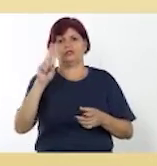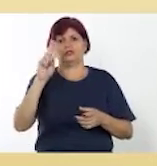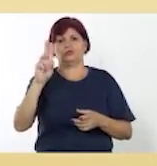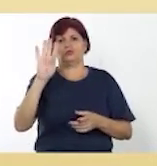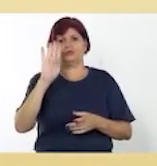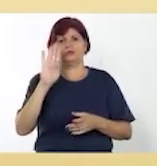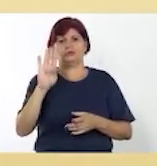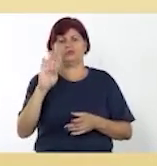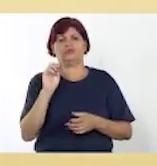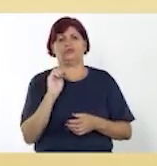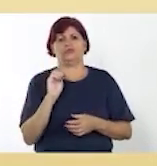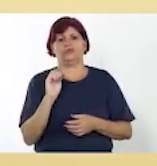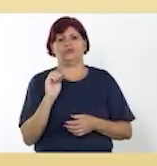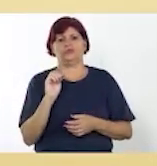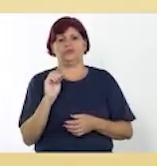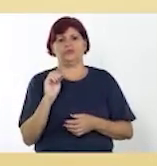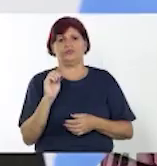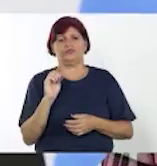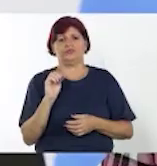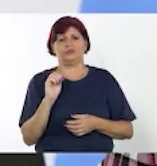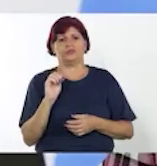página 124,